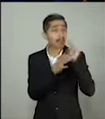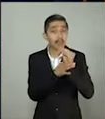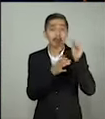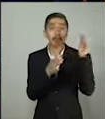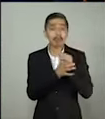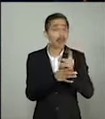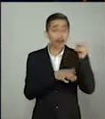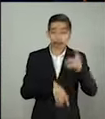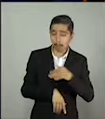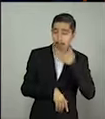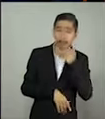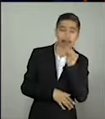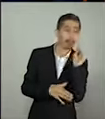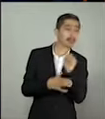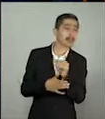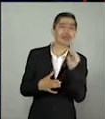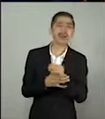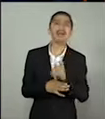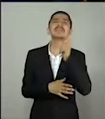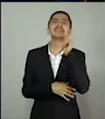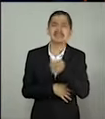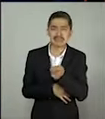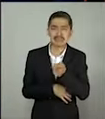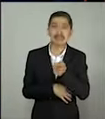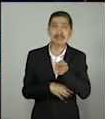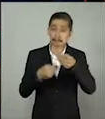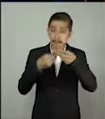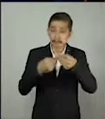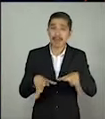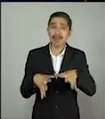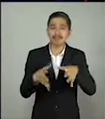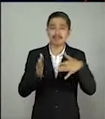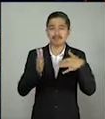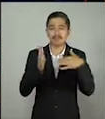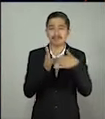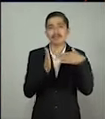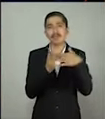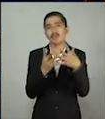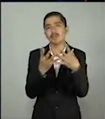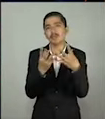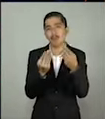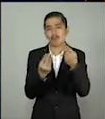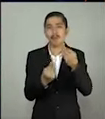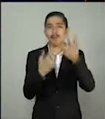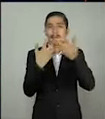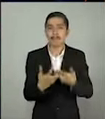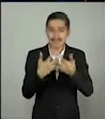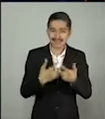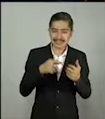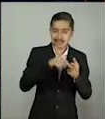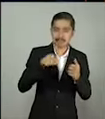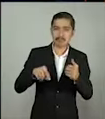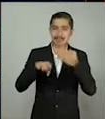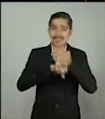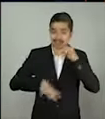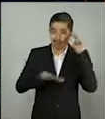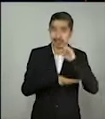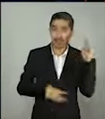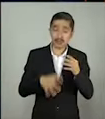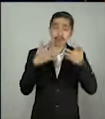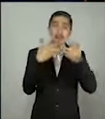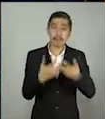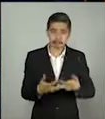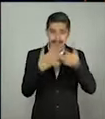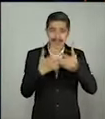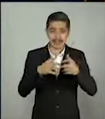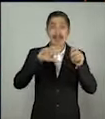brazos cruzados frente a este delito ha provocado pérdidas millonarias para las empresas del